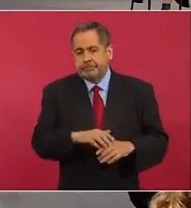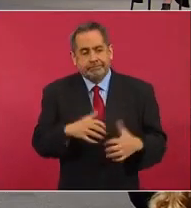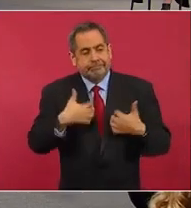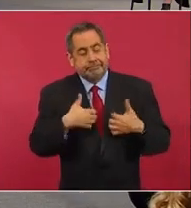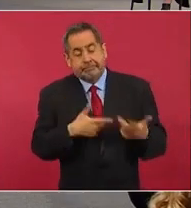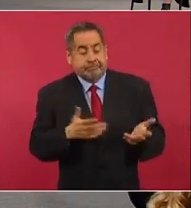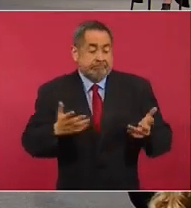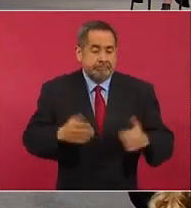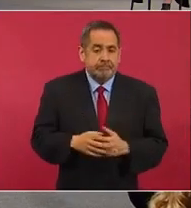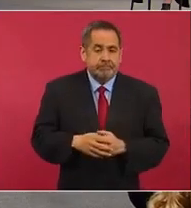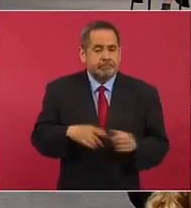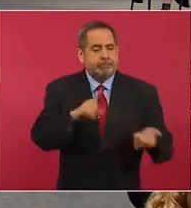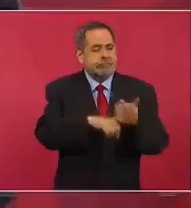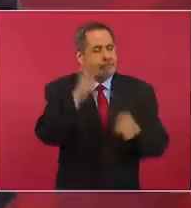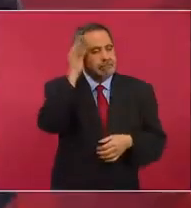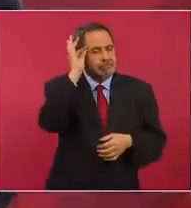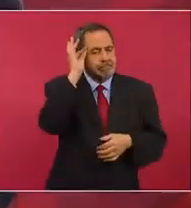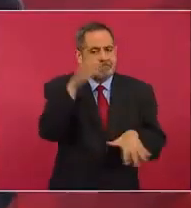Los achichincles